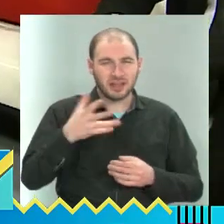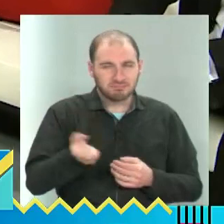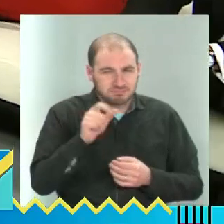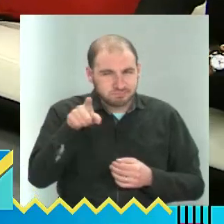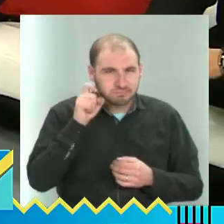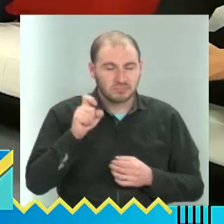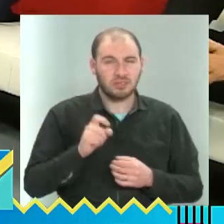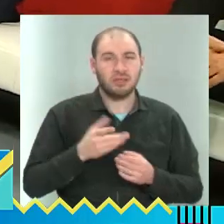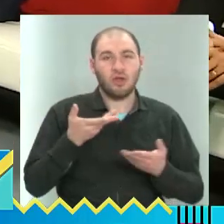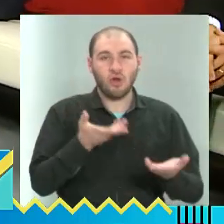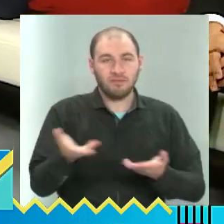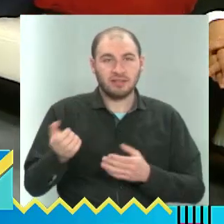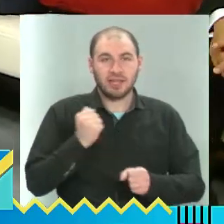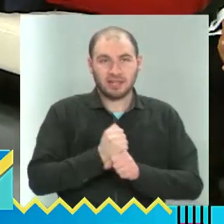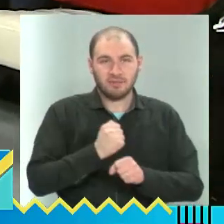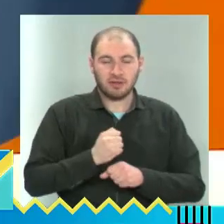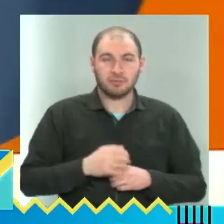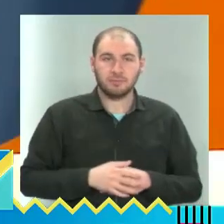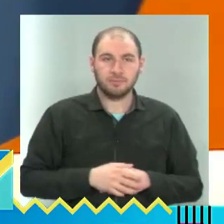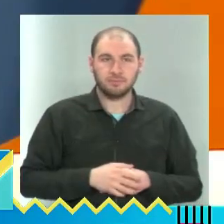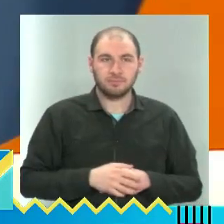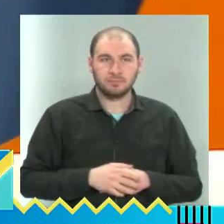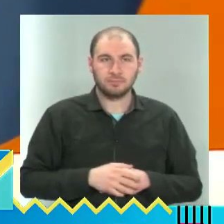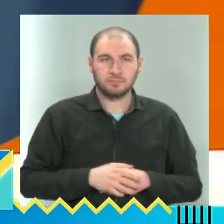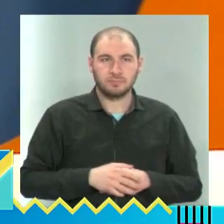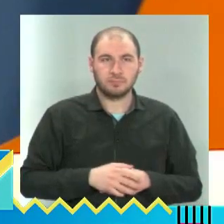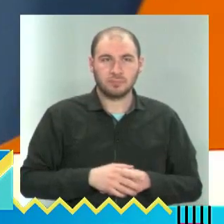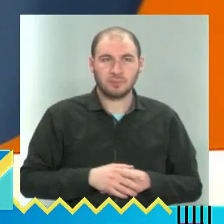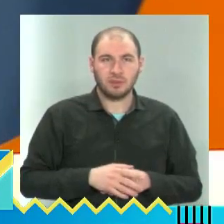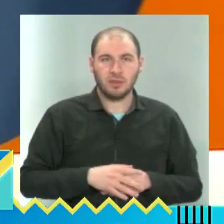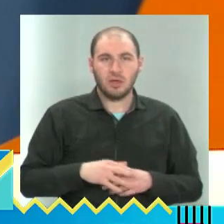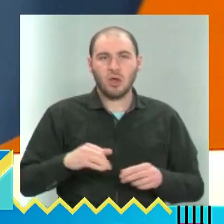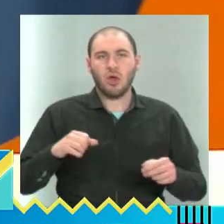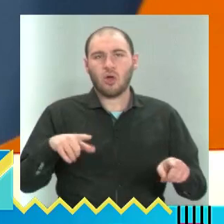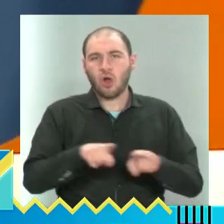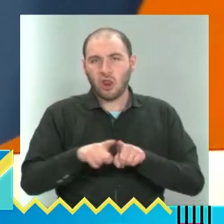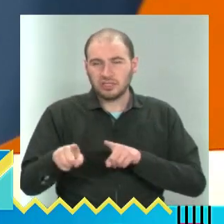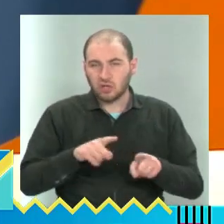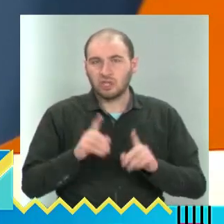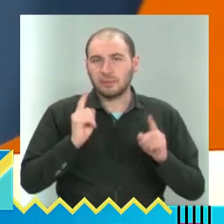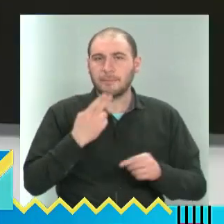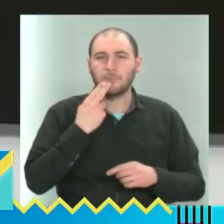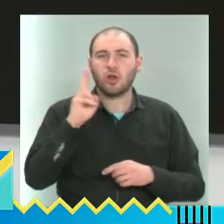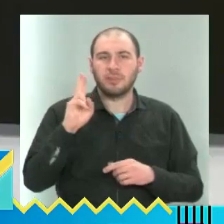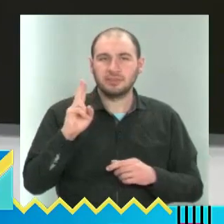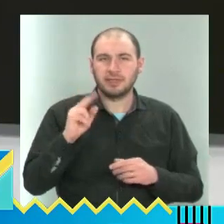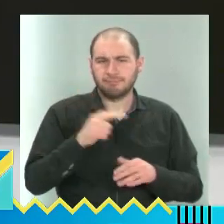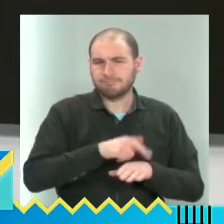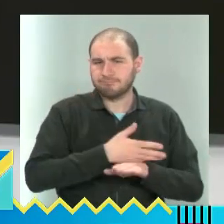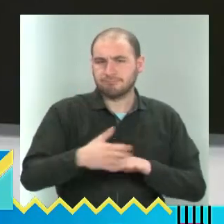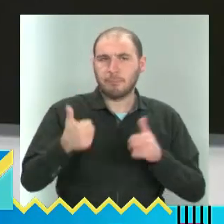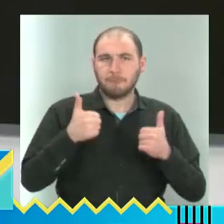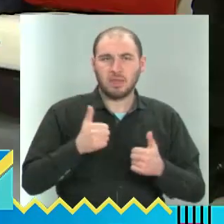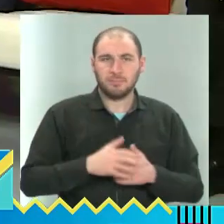a partir de la oferta de trabajo, digamos, y las conexiones y una promesa de buen pasar,